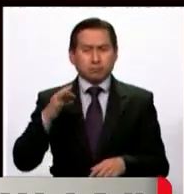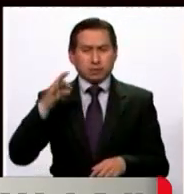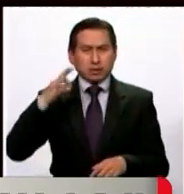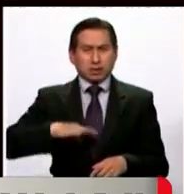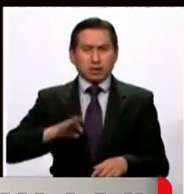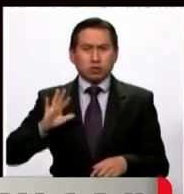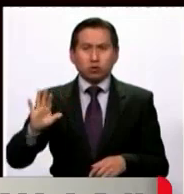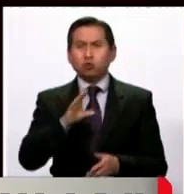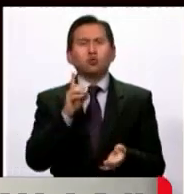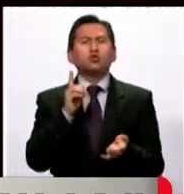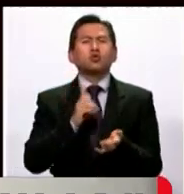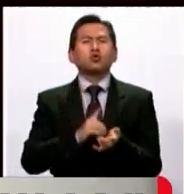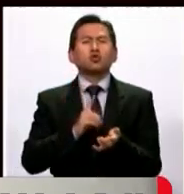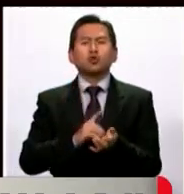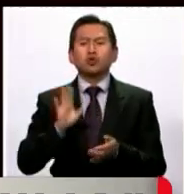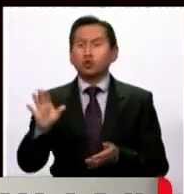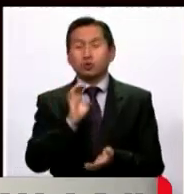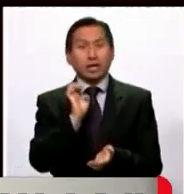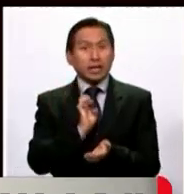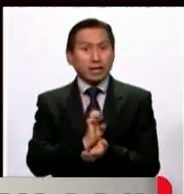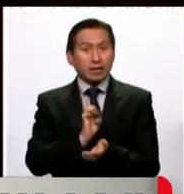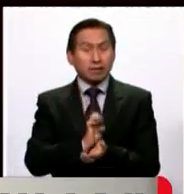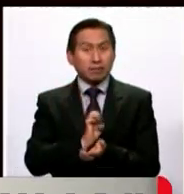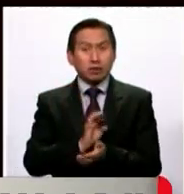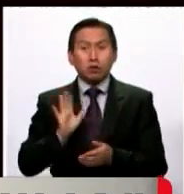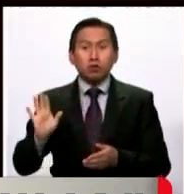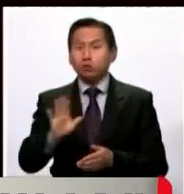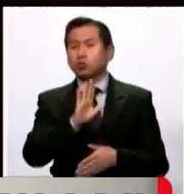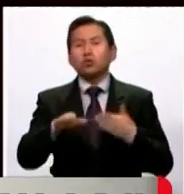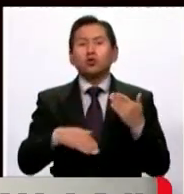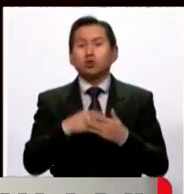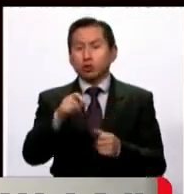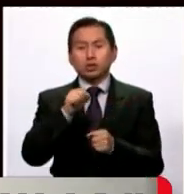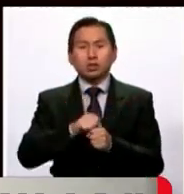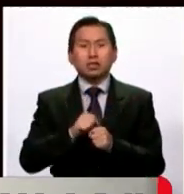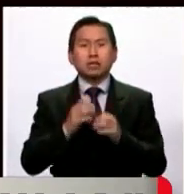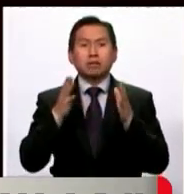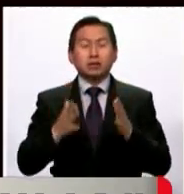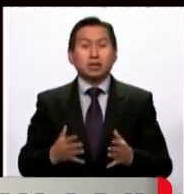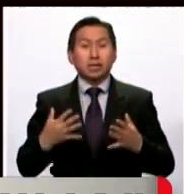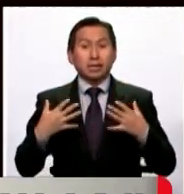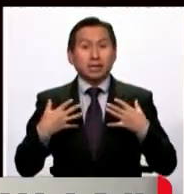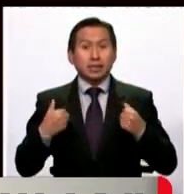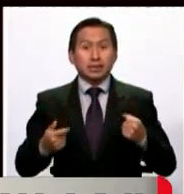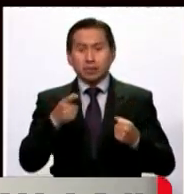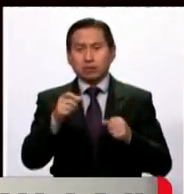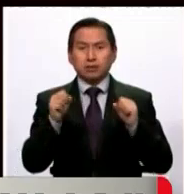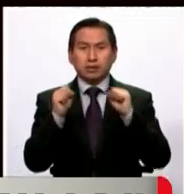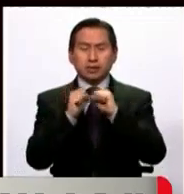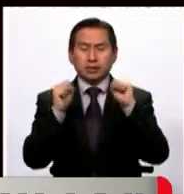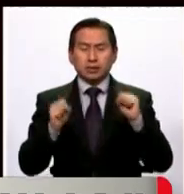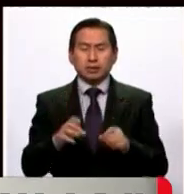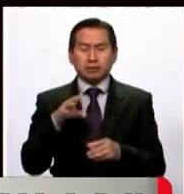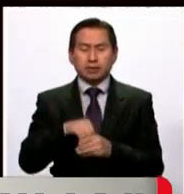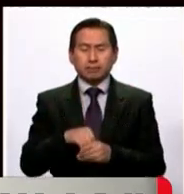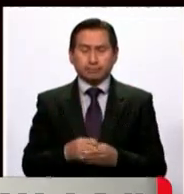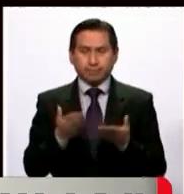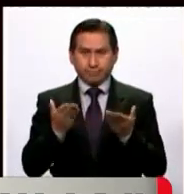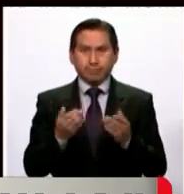los médicos, para las enfermeras y para todo el personal que trabaja en el Sistema Nacional de